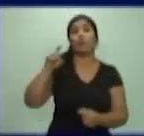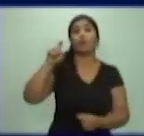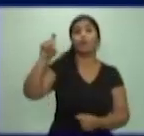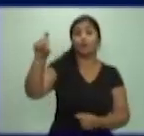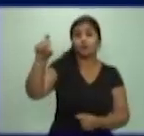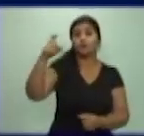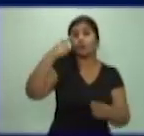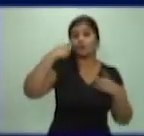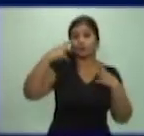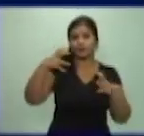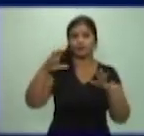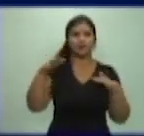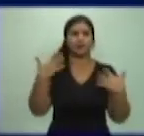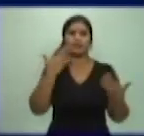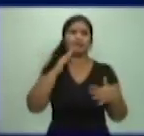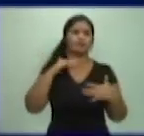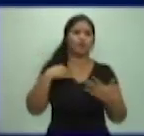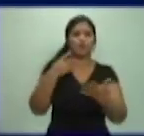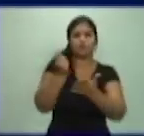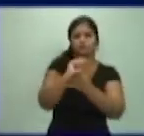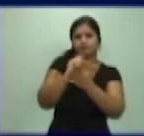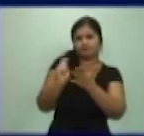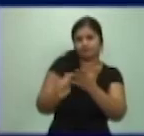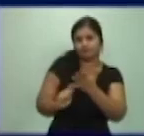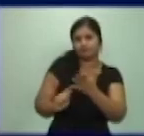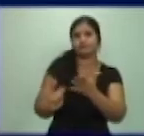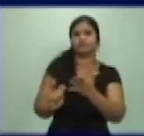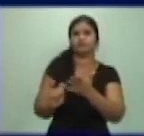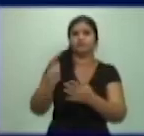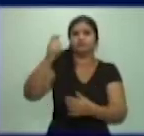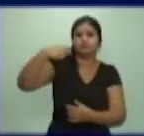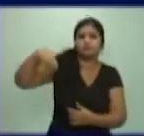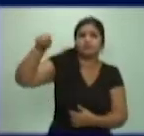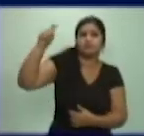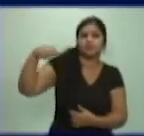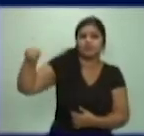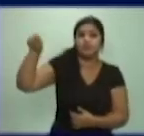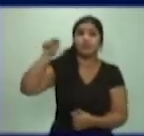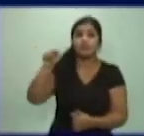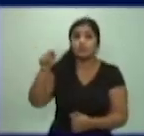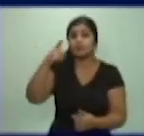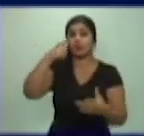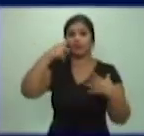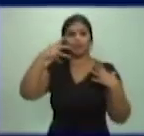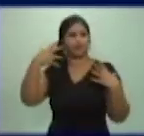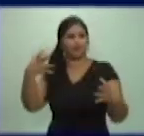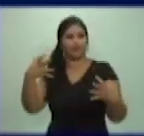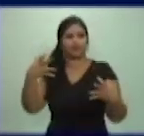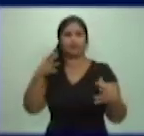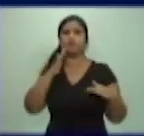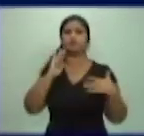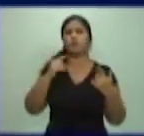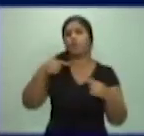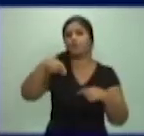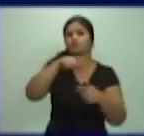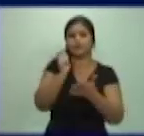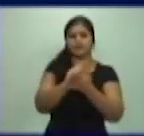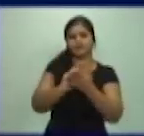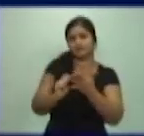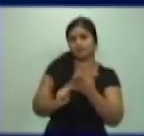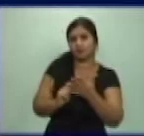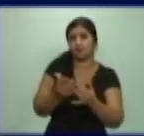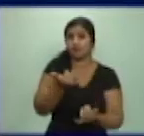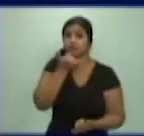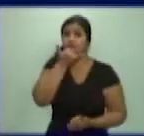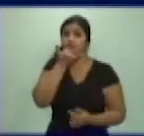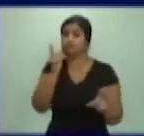importante, la ortografía, que bueno, la medimos en los aspectos de la redacción. Usted debe escribir sin errores ortográficos porque recuerden que se